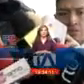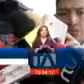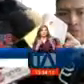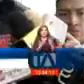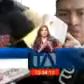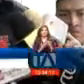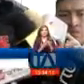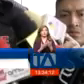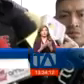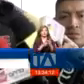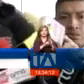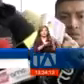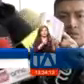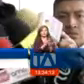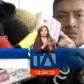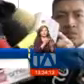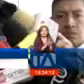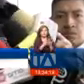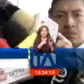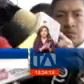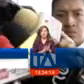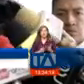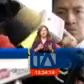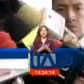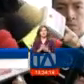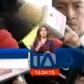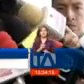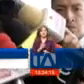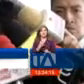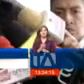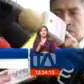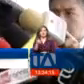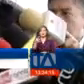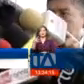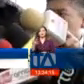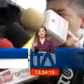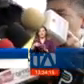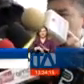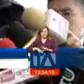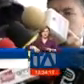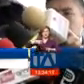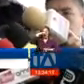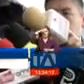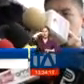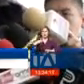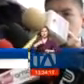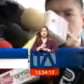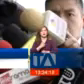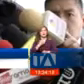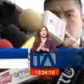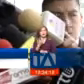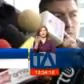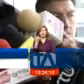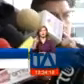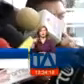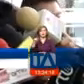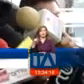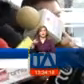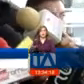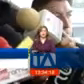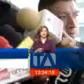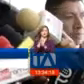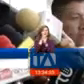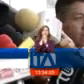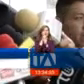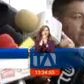trabajando incansablemente en este y muchísimos casos más. Muestra de eso los casi 15 millones de dólares que se ha